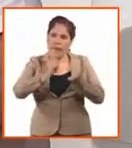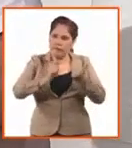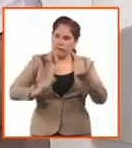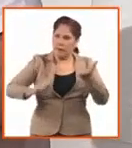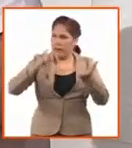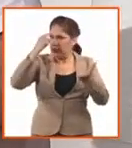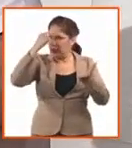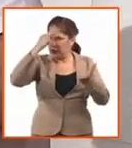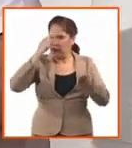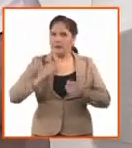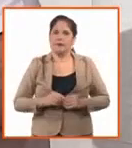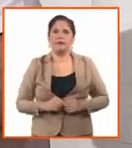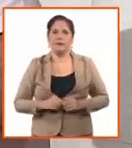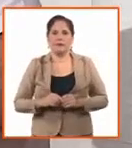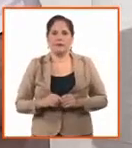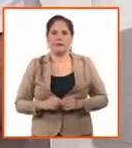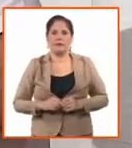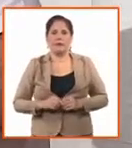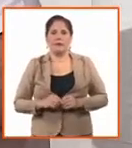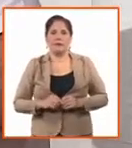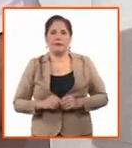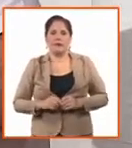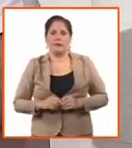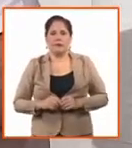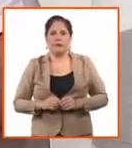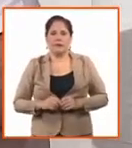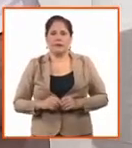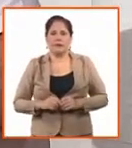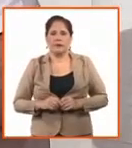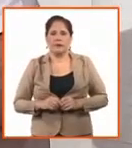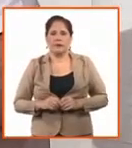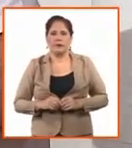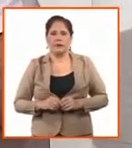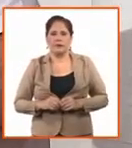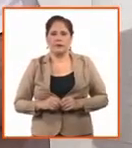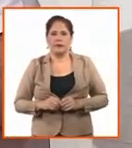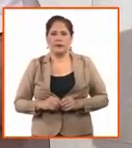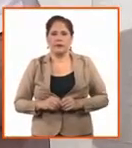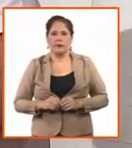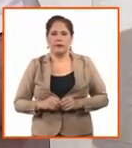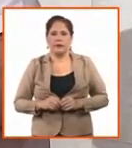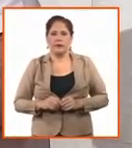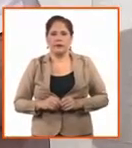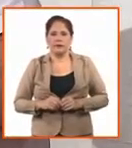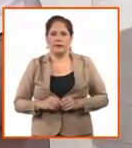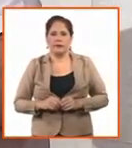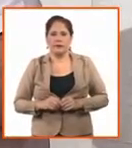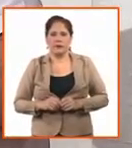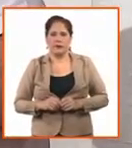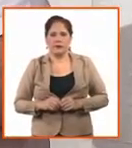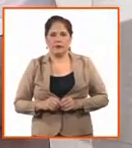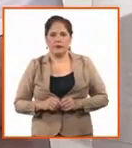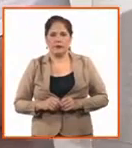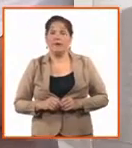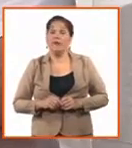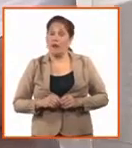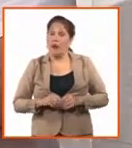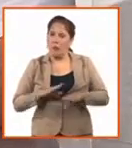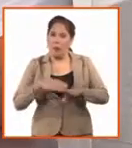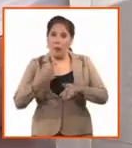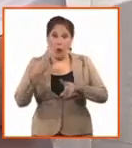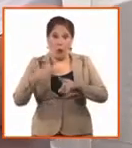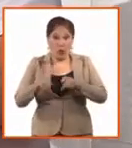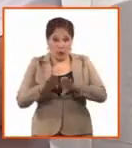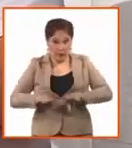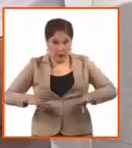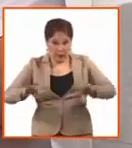la política económica exacto a la política económica actual desde ese legado de elche y yo creo que es un tema que da para para mucha tela y ahí